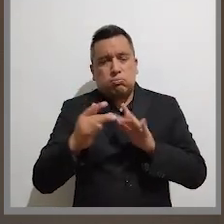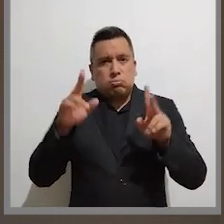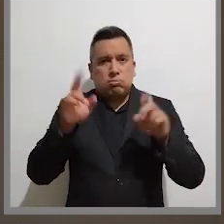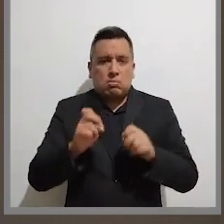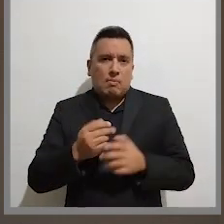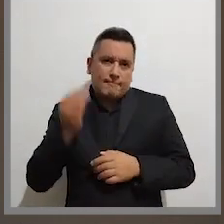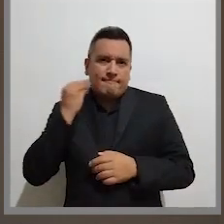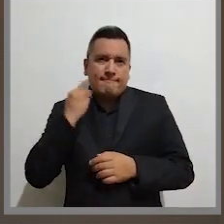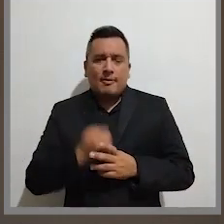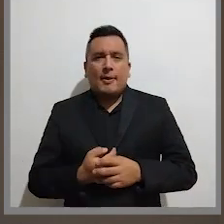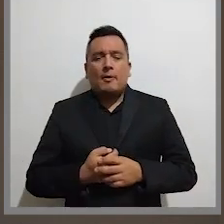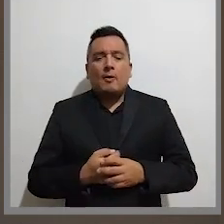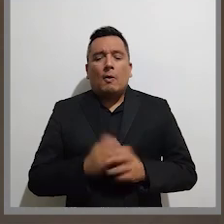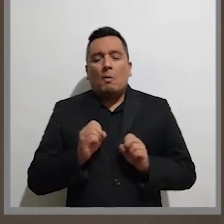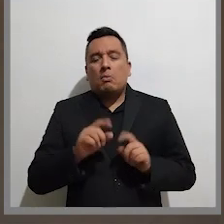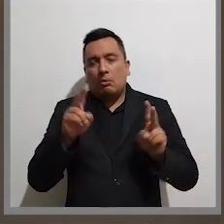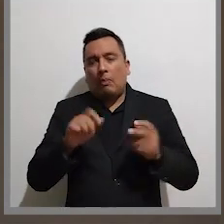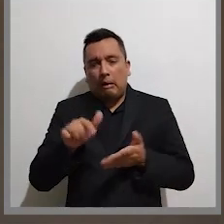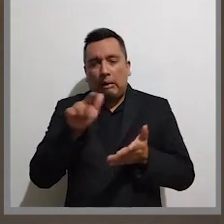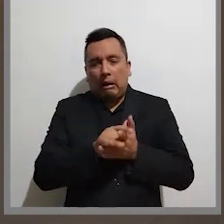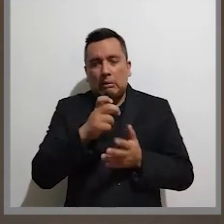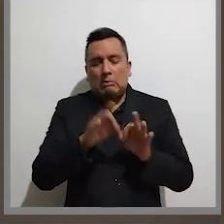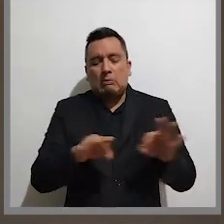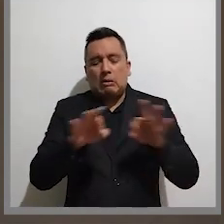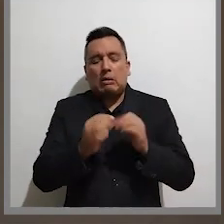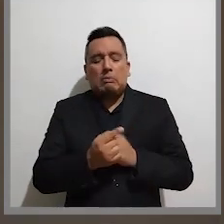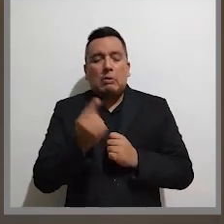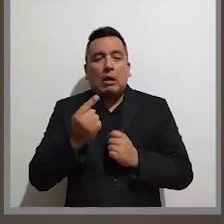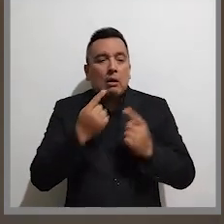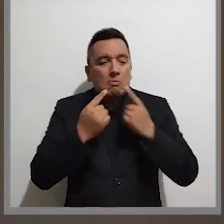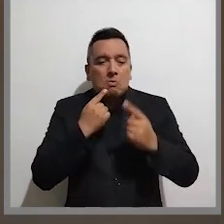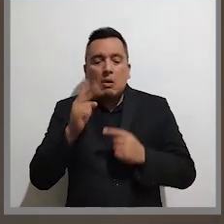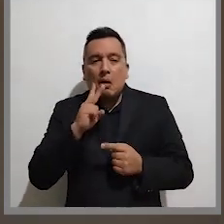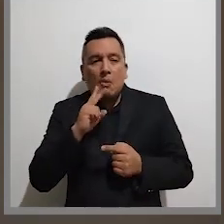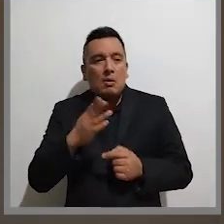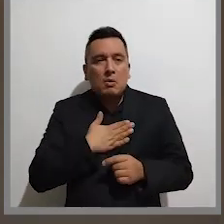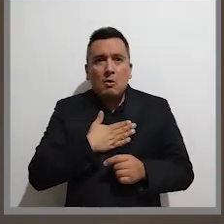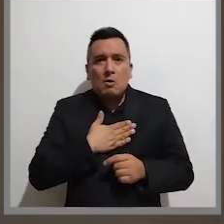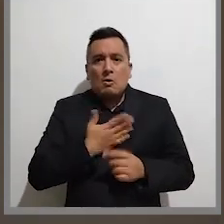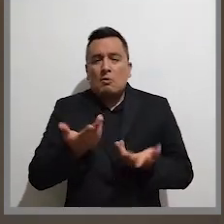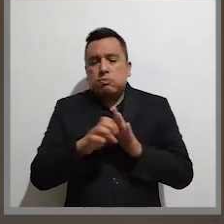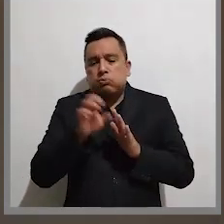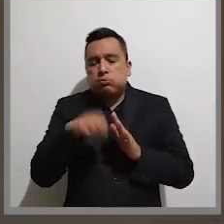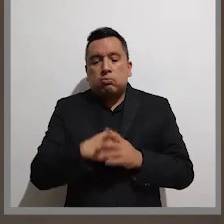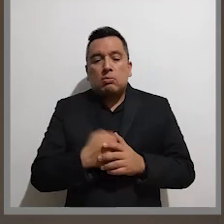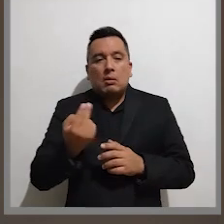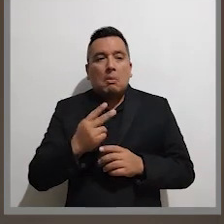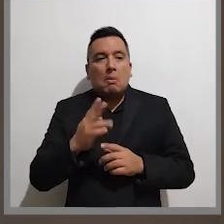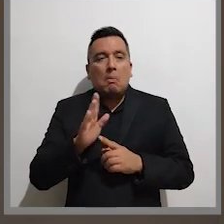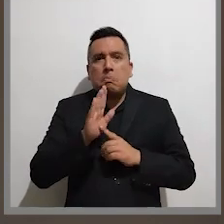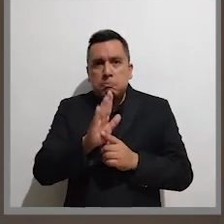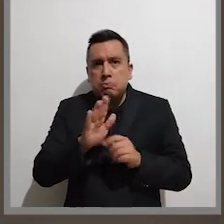importante también que se creen estas redes, porque vamos a saber cuáles son los rubros que se tienen que cubrir, por ejemplo, con